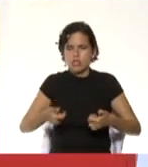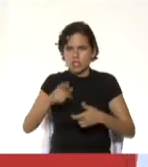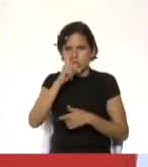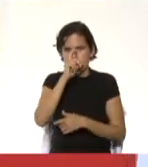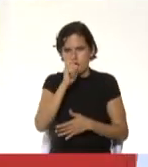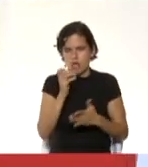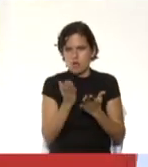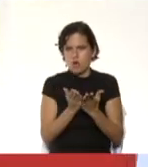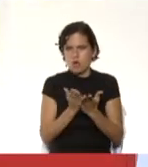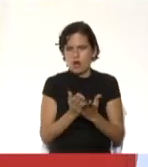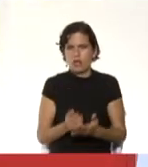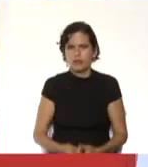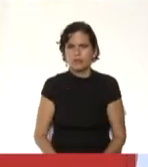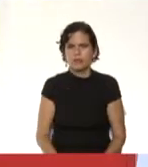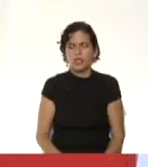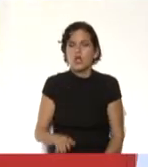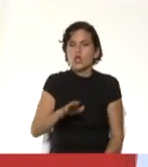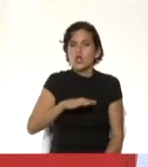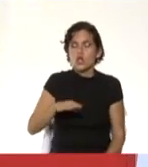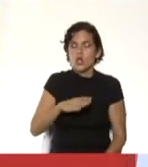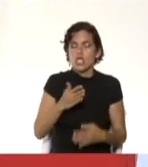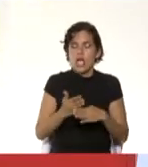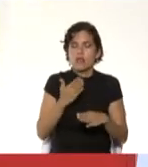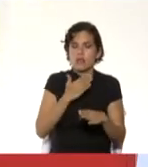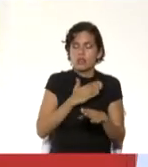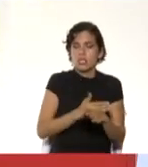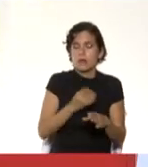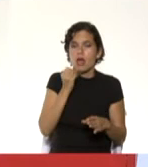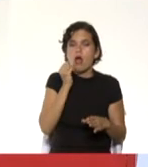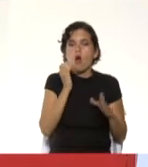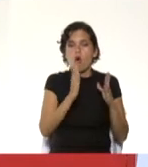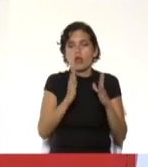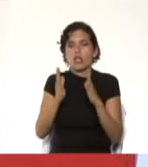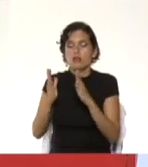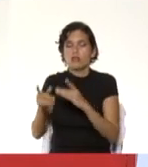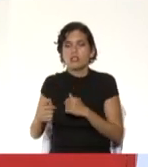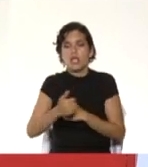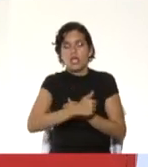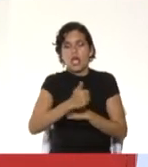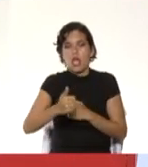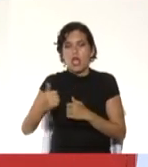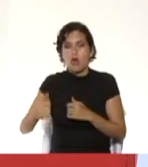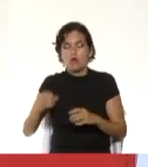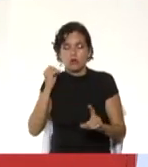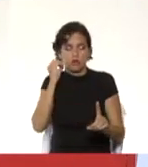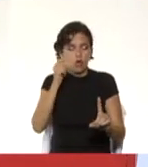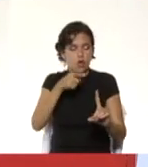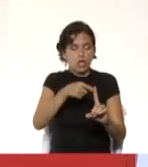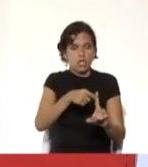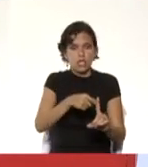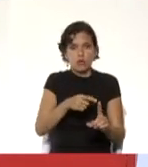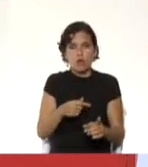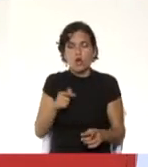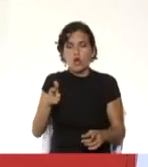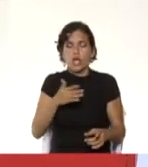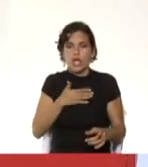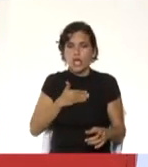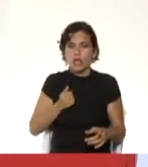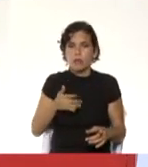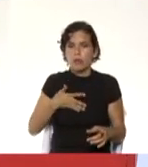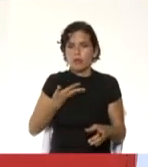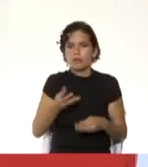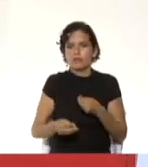año escolar, donde anticipar y organizar cada uno de esos objetivos es la meta para poder